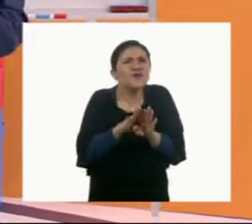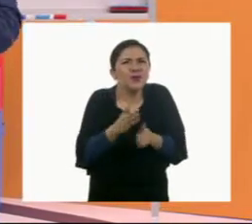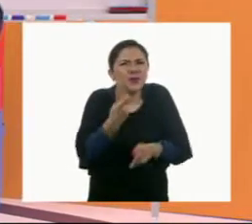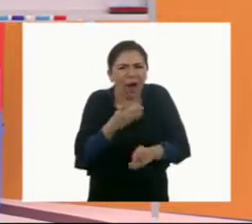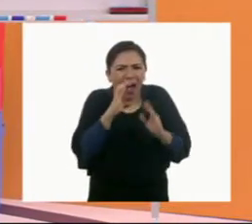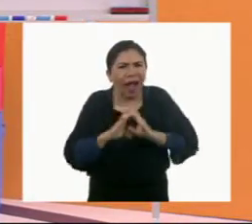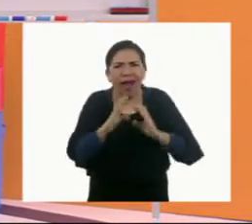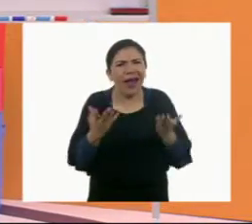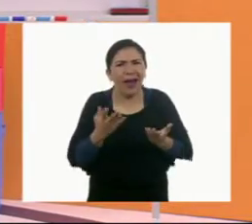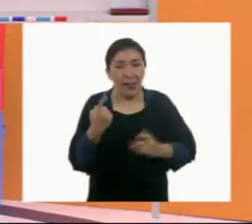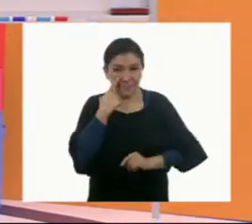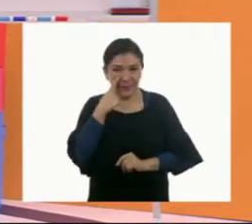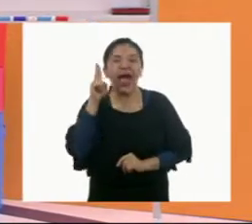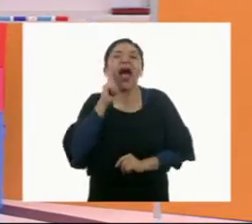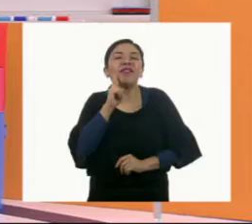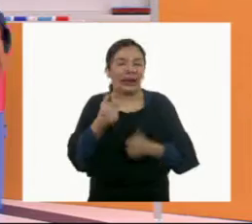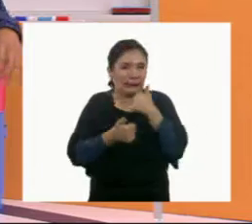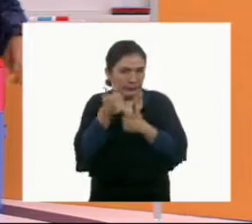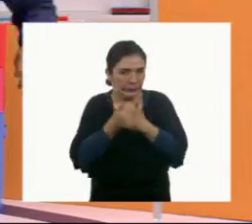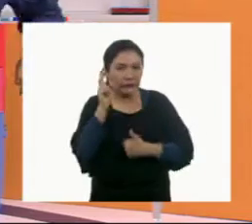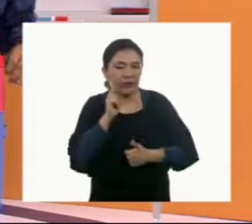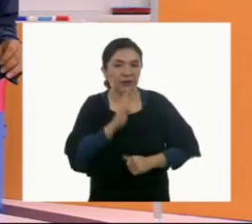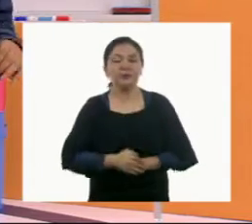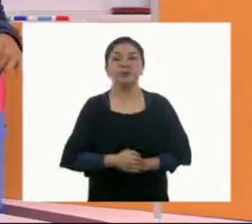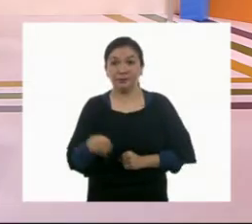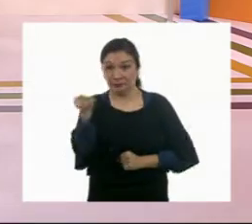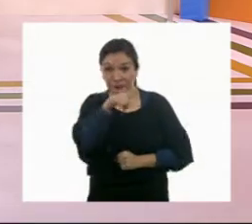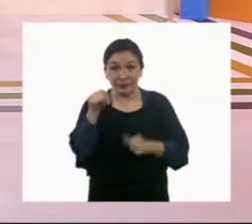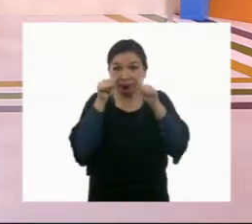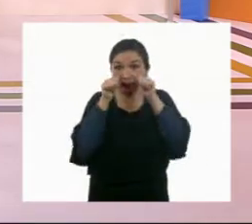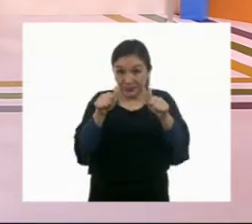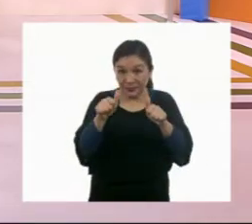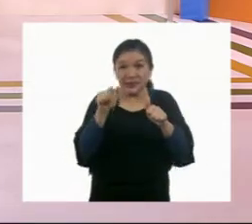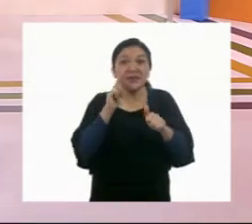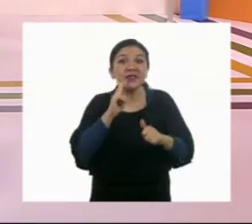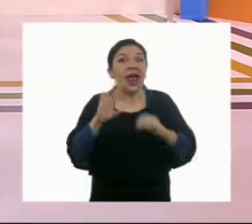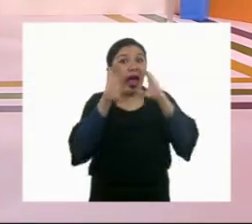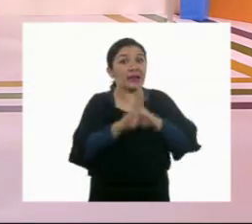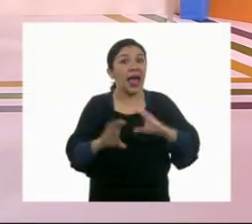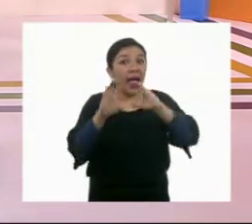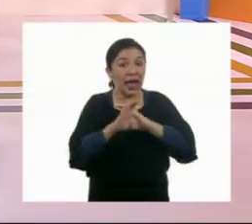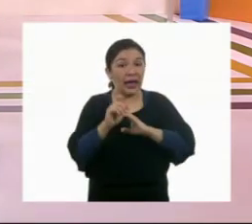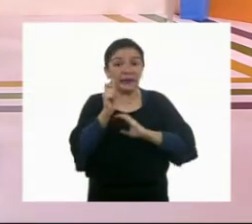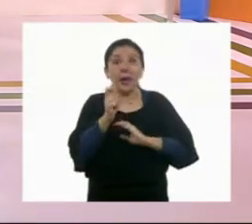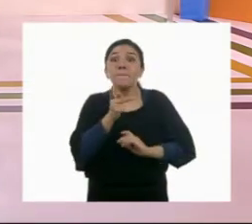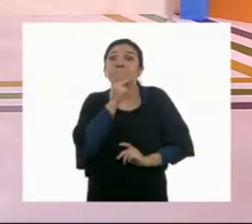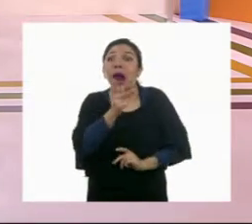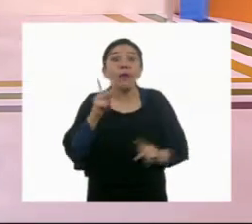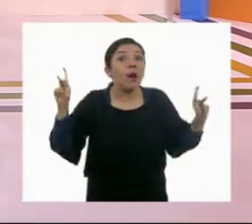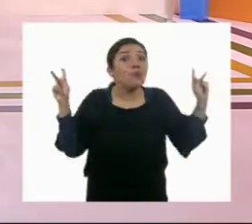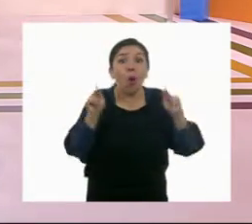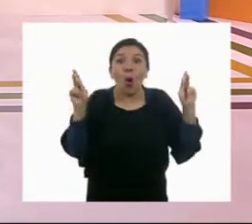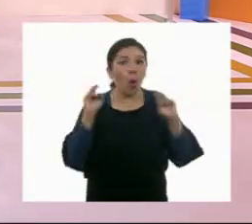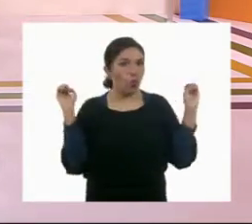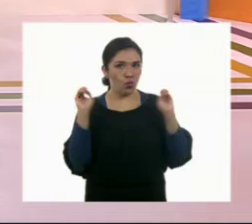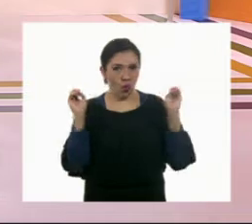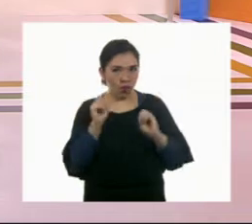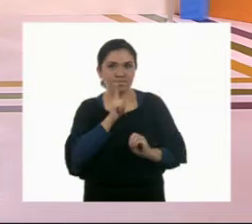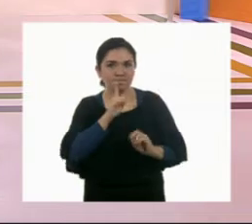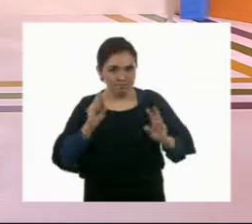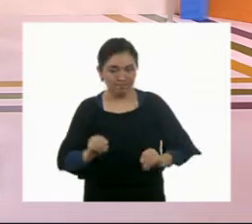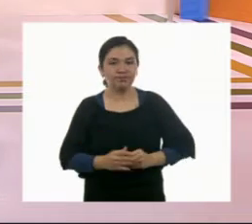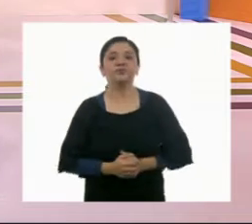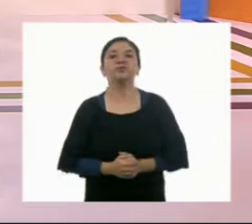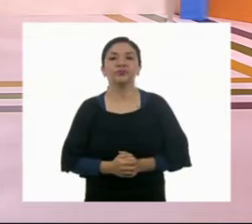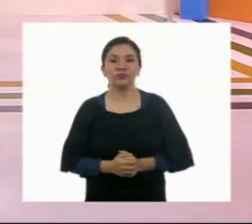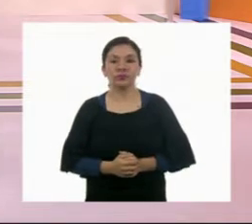eso? A ver, vamos a intentarla. Vamos a intentarla. Ya en casa, niñas y niños, vamos a cantar esta canción sin la palabra mosca. Una,